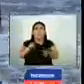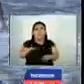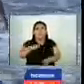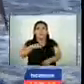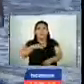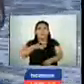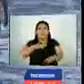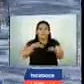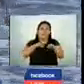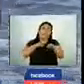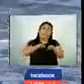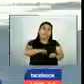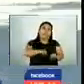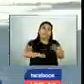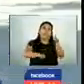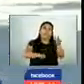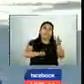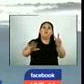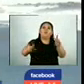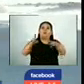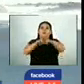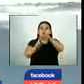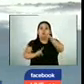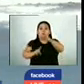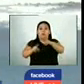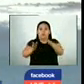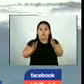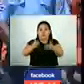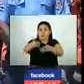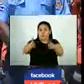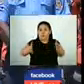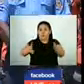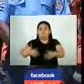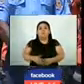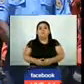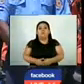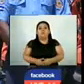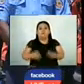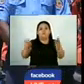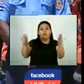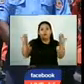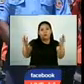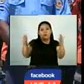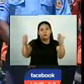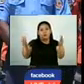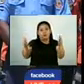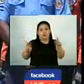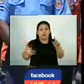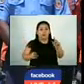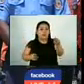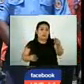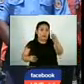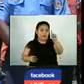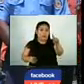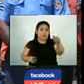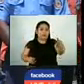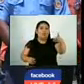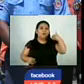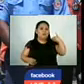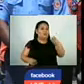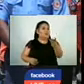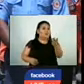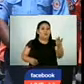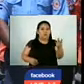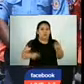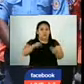la muerte de dos personas por inmersión en sitios privados. En cuanto al comparativo, en el 2022 teníamos registrado